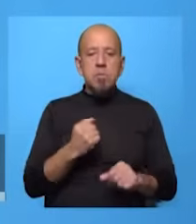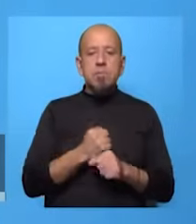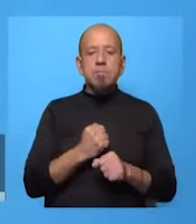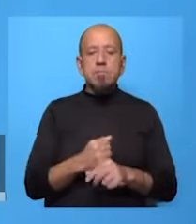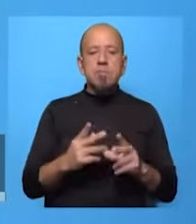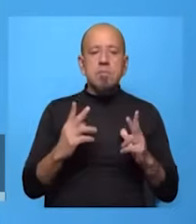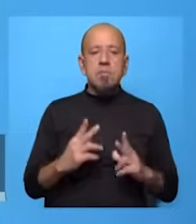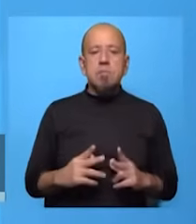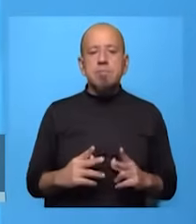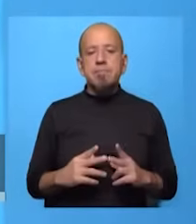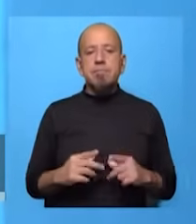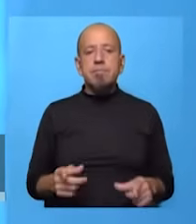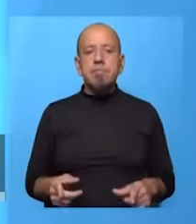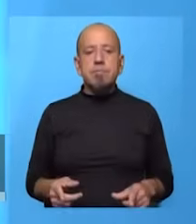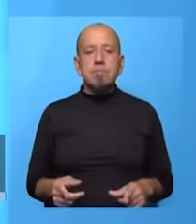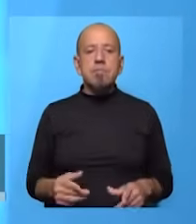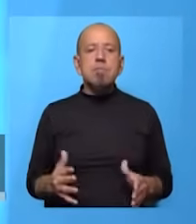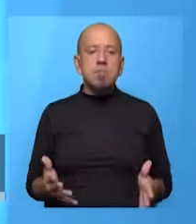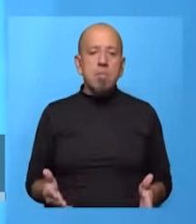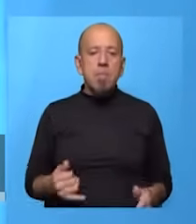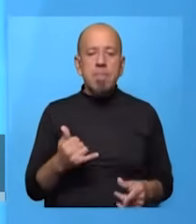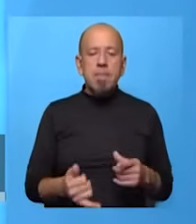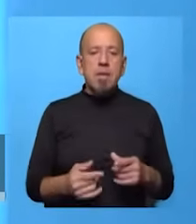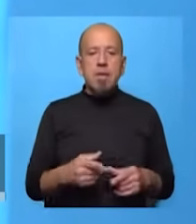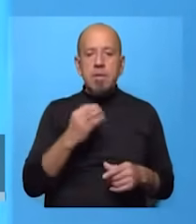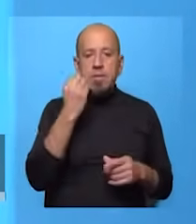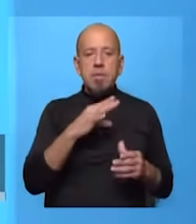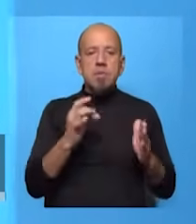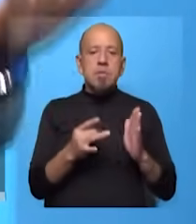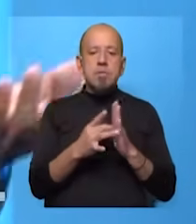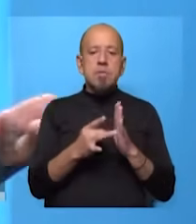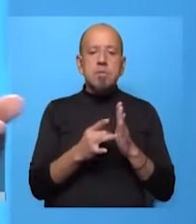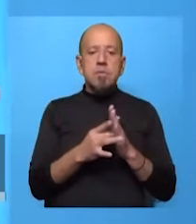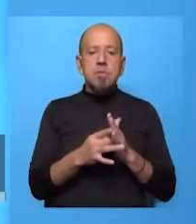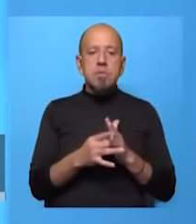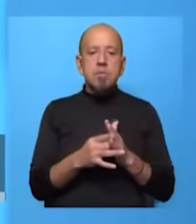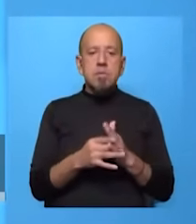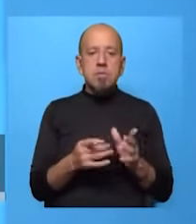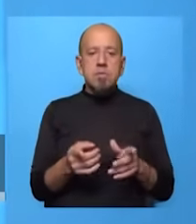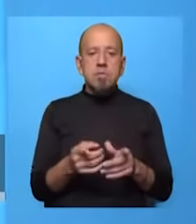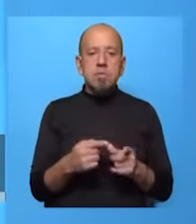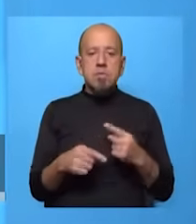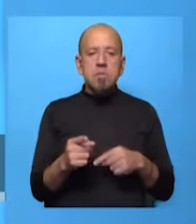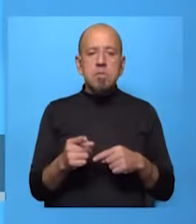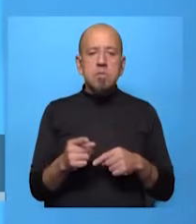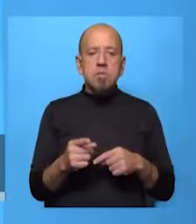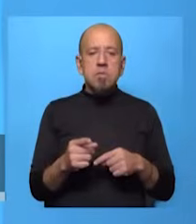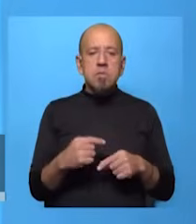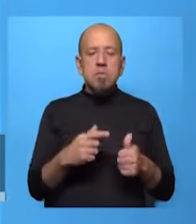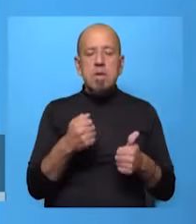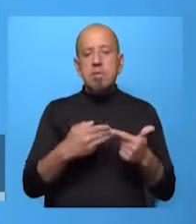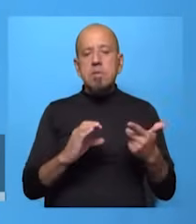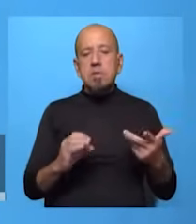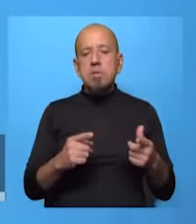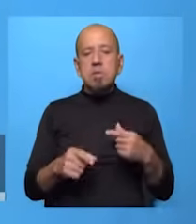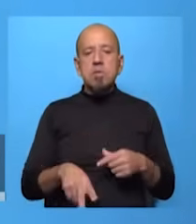trabajo sea no precario que tenga mejores condiciones que tenga durabilidad muchos de esos son jornales solidarios Por supuesto que esos